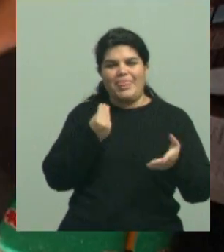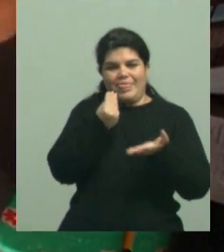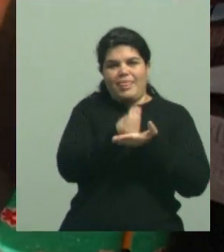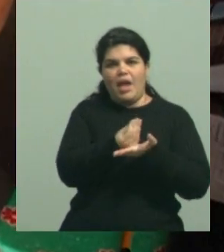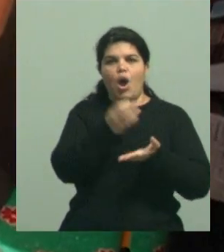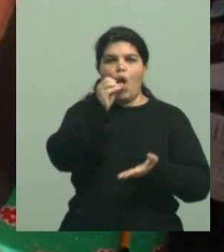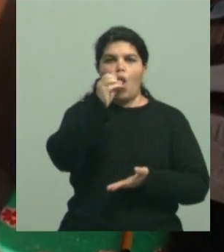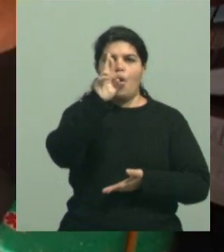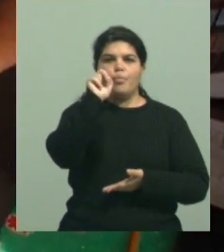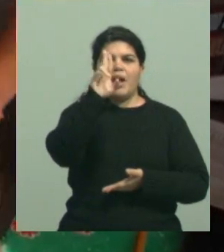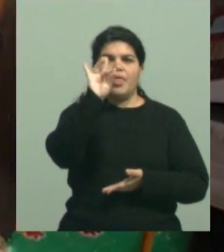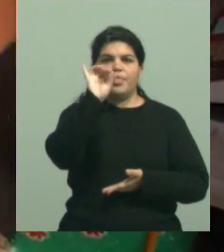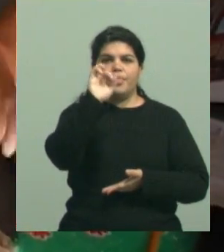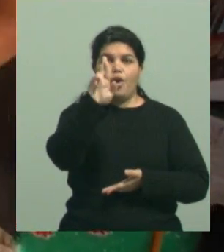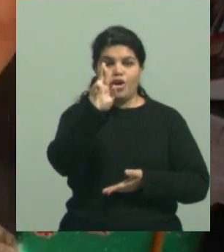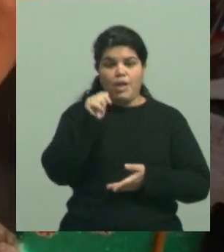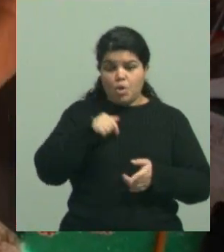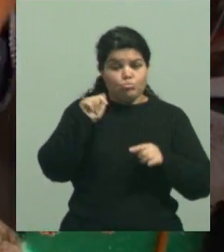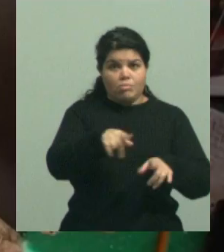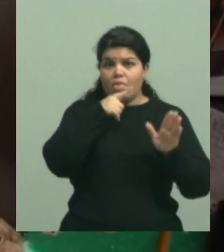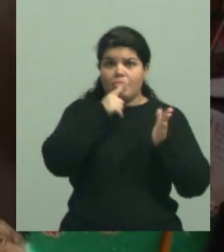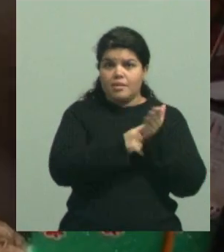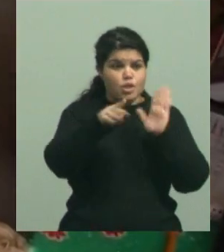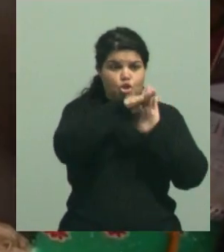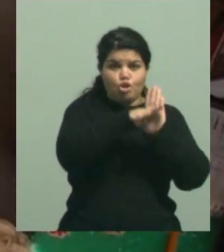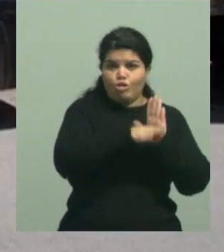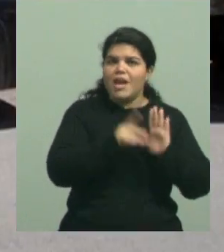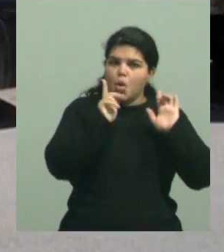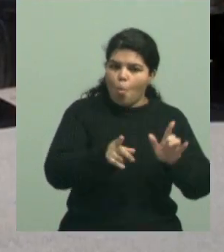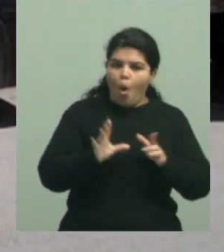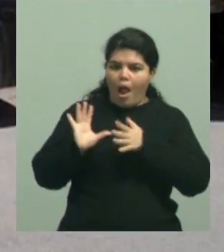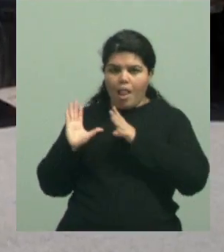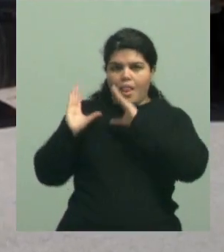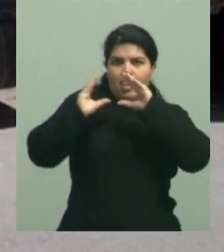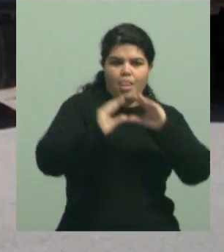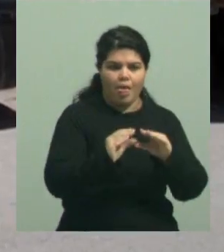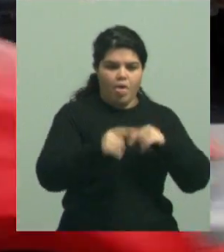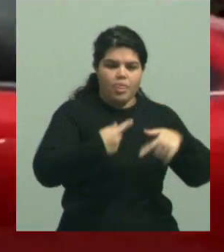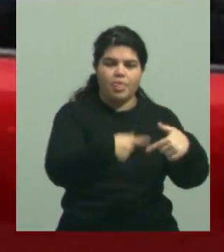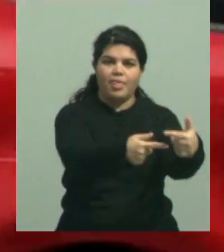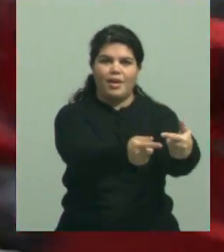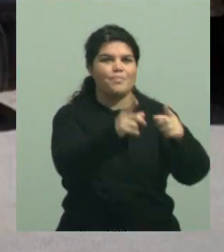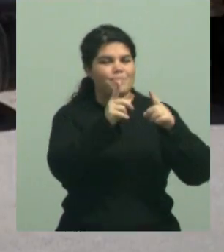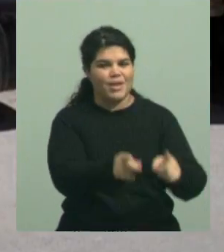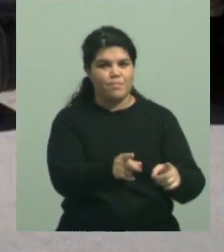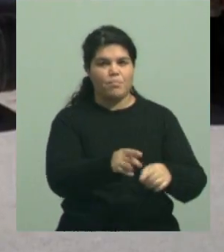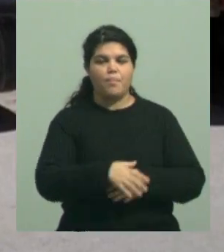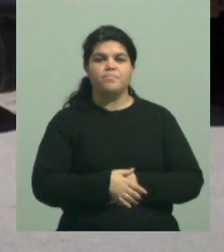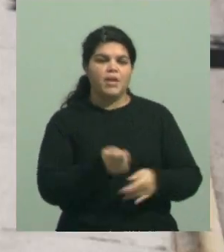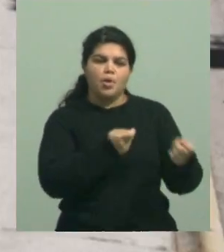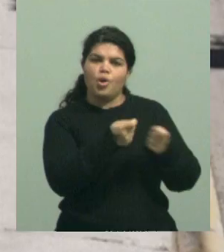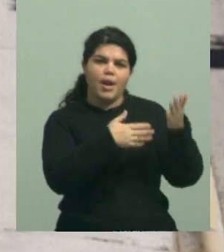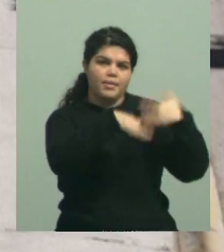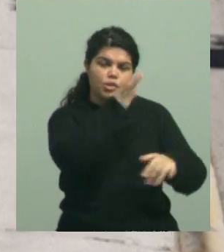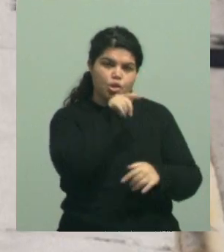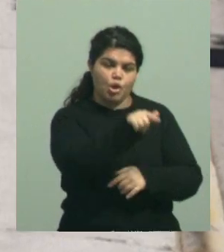una continuidad, pero vigente, con mayor capacidad de gestión. De hecho, el propio López Obrador